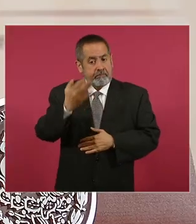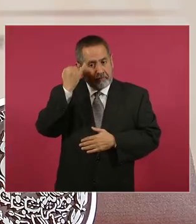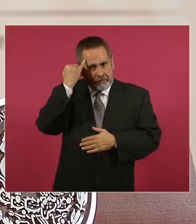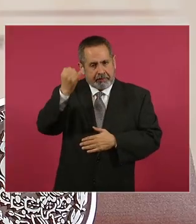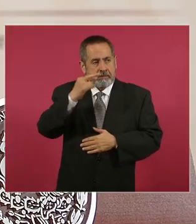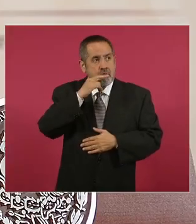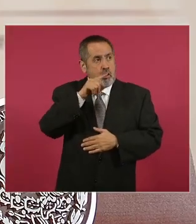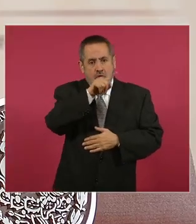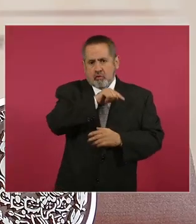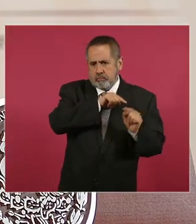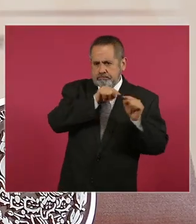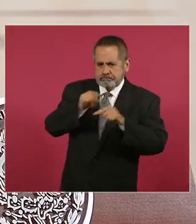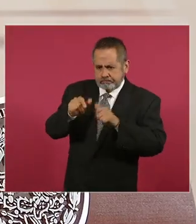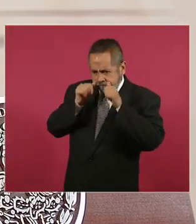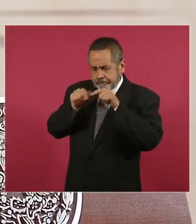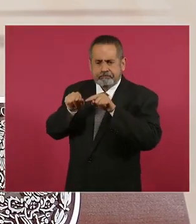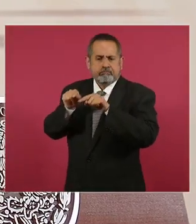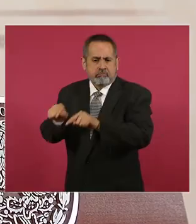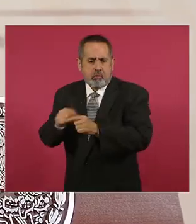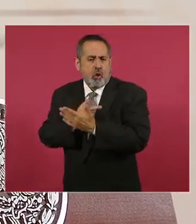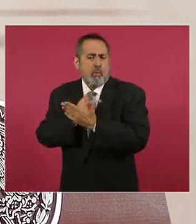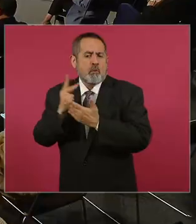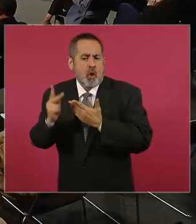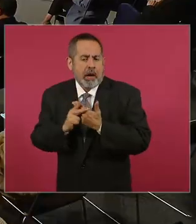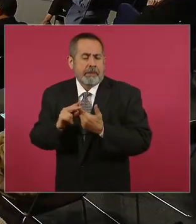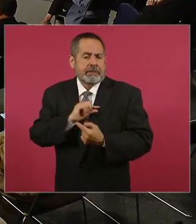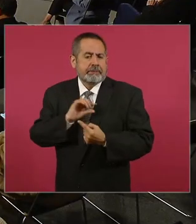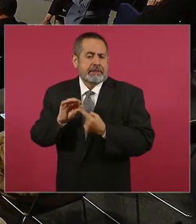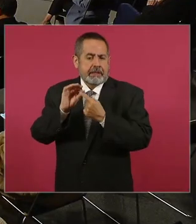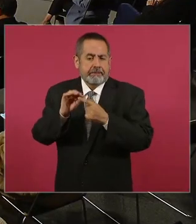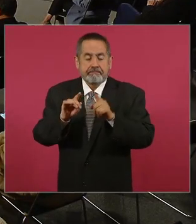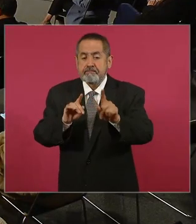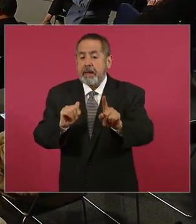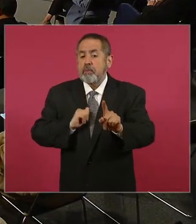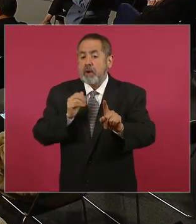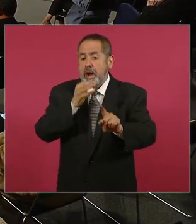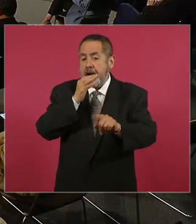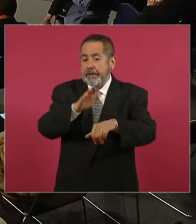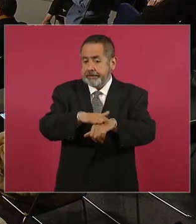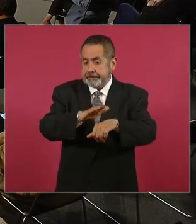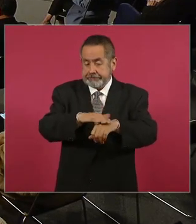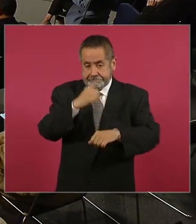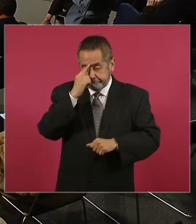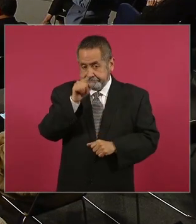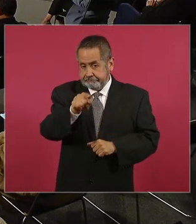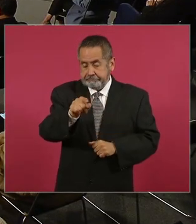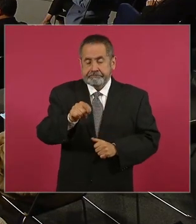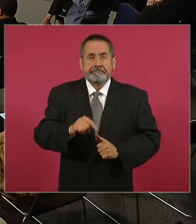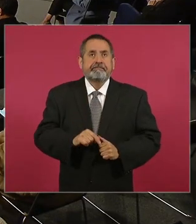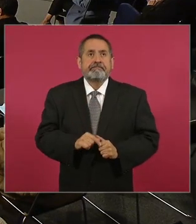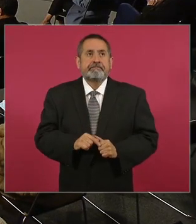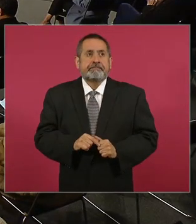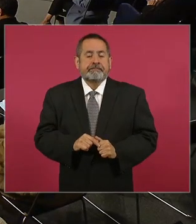un programa especial. Aprovecho también para